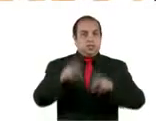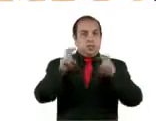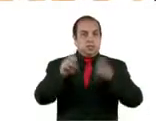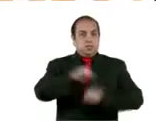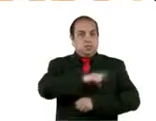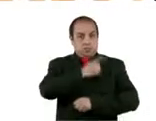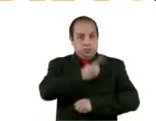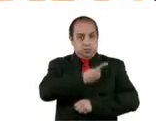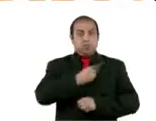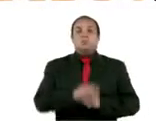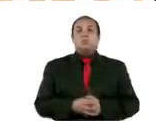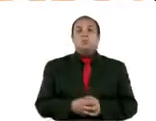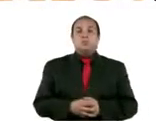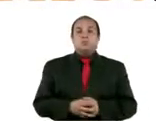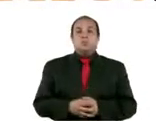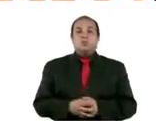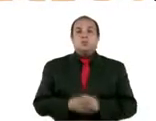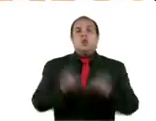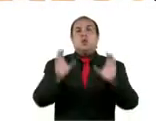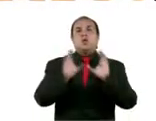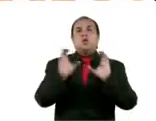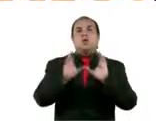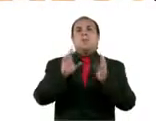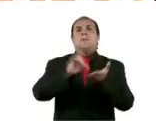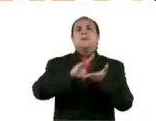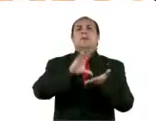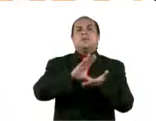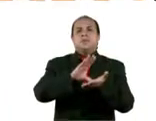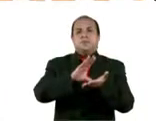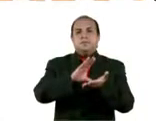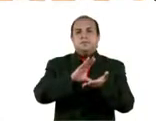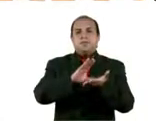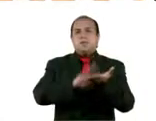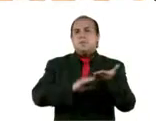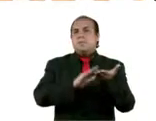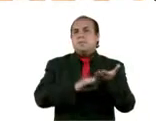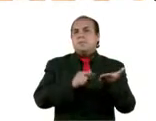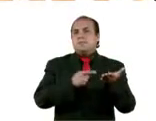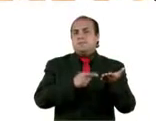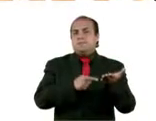salud. Los certificados de discapacidad